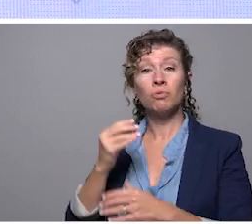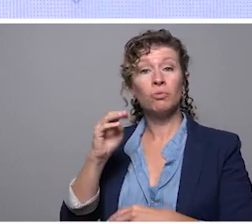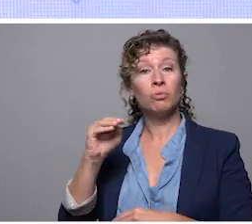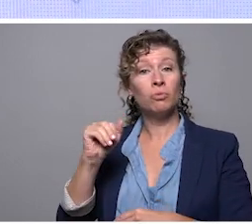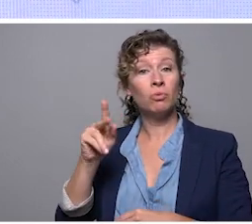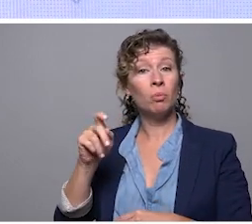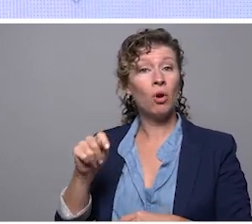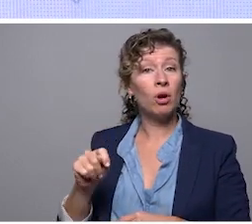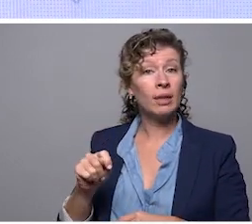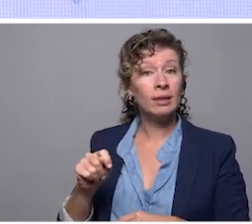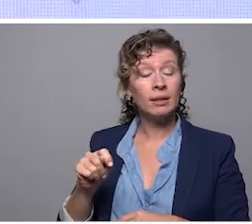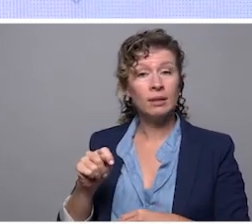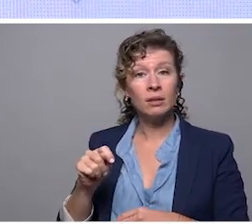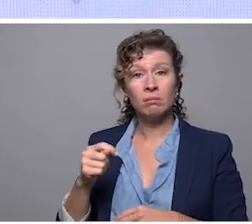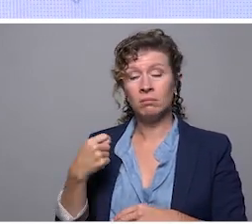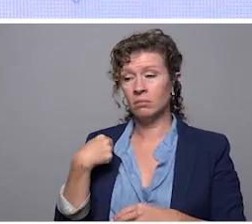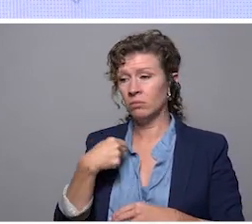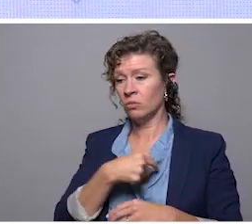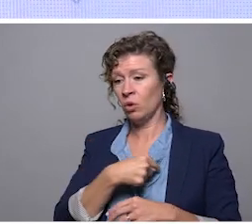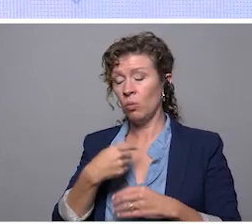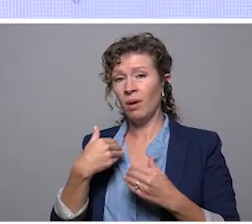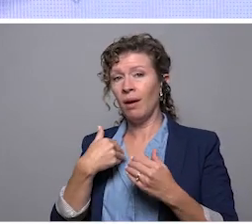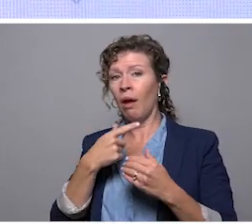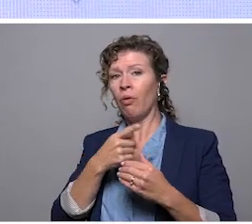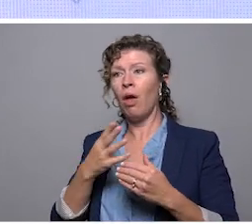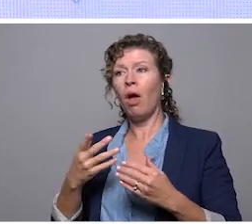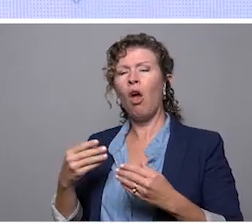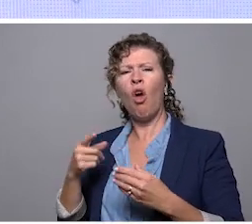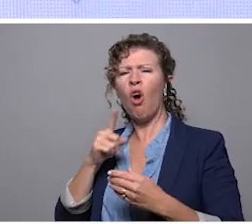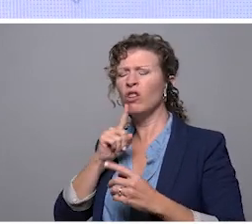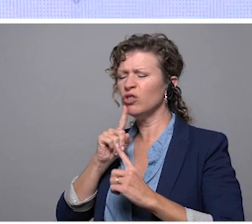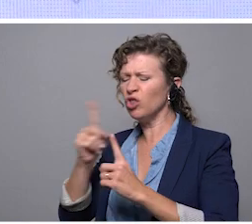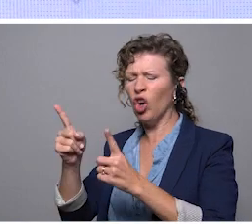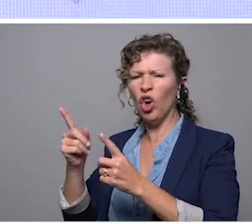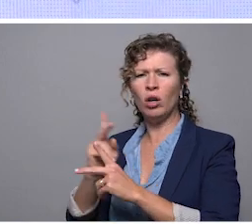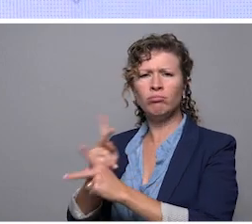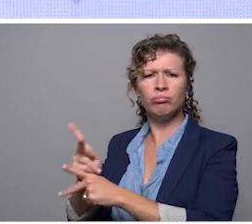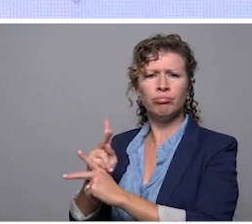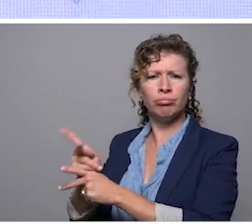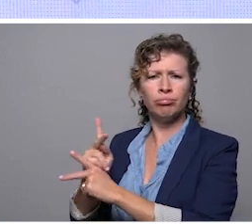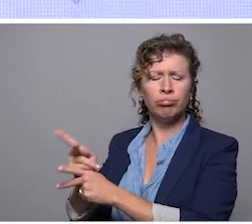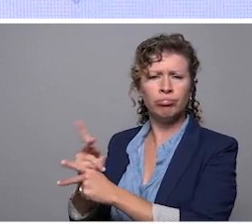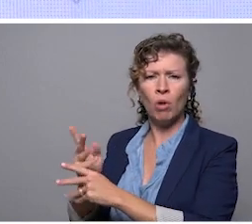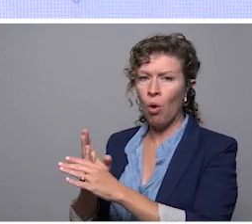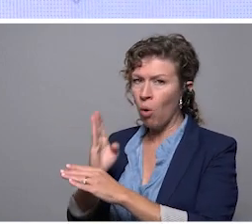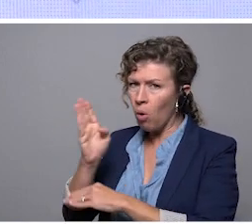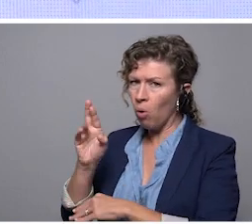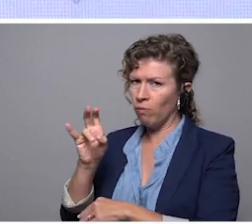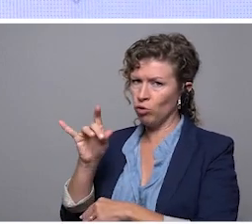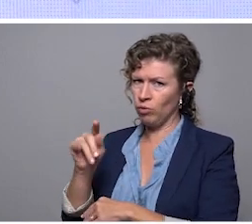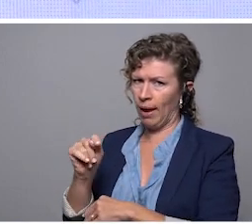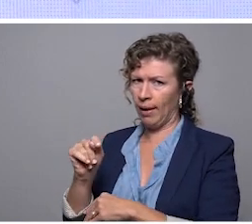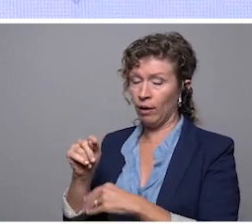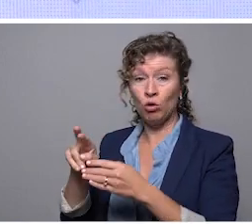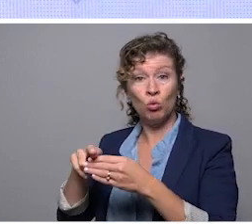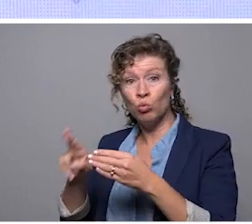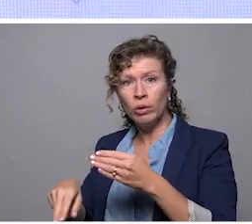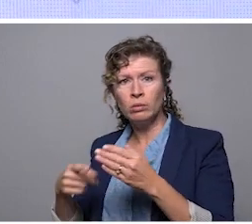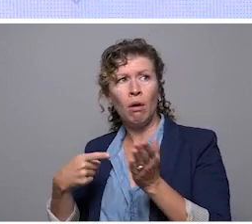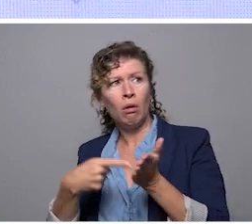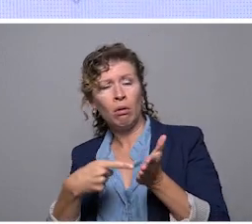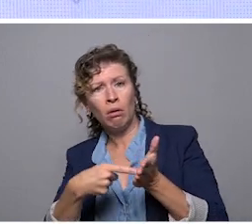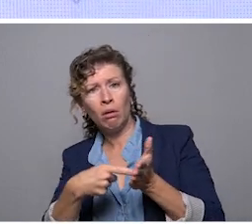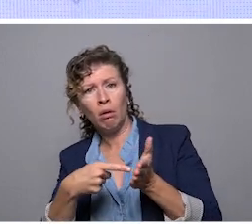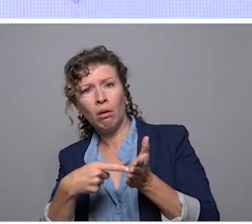han habido efectos de agudización de la pobreza cuando el sujeto no es el actor protagónico solo son estadística de